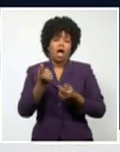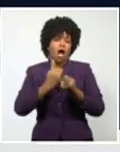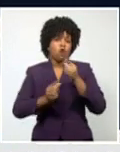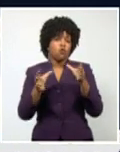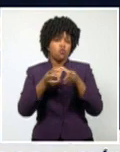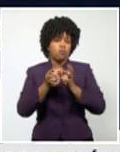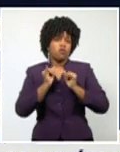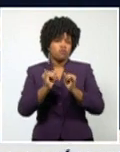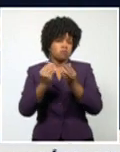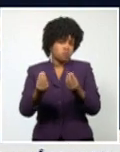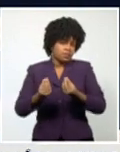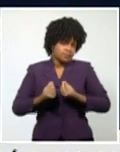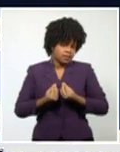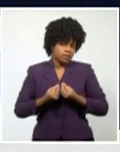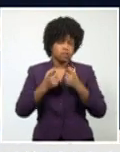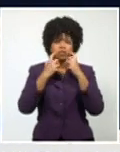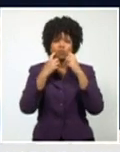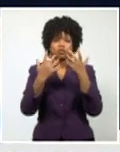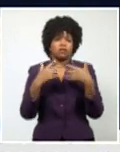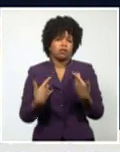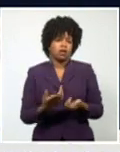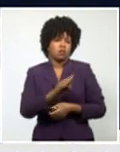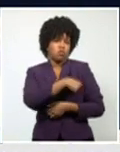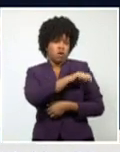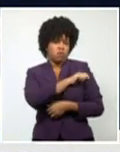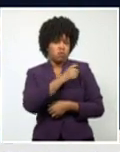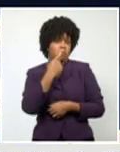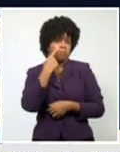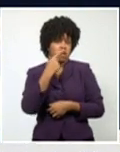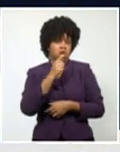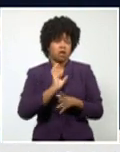informaciones. Y que lo importante de esto es que eso sale reflejado